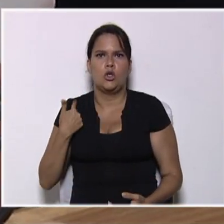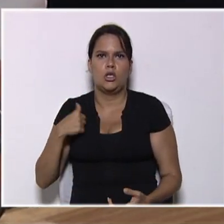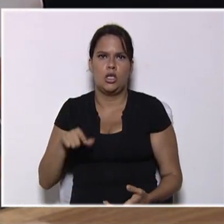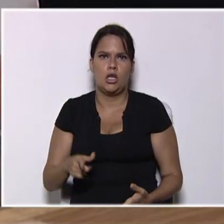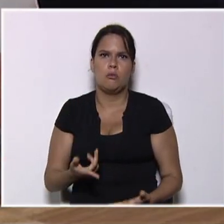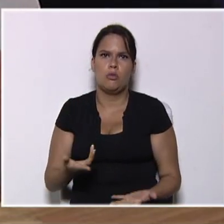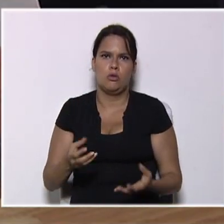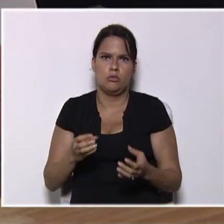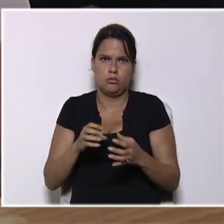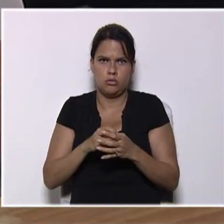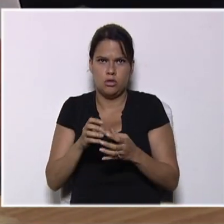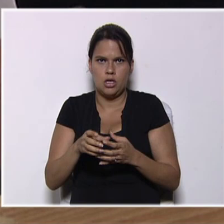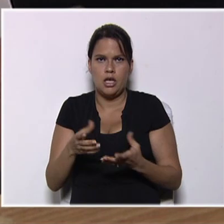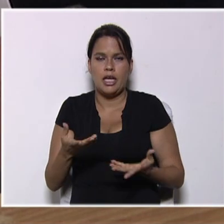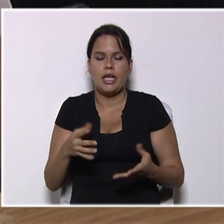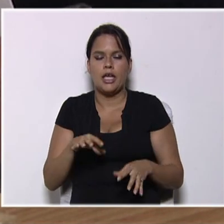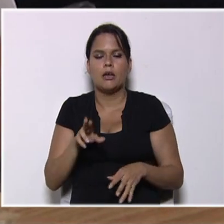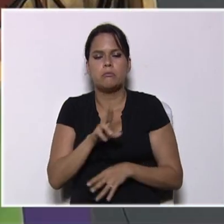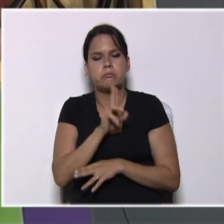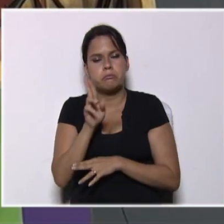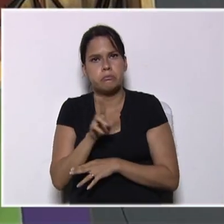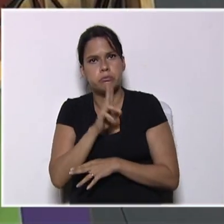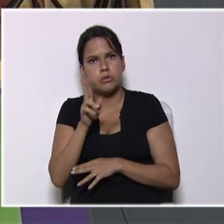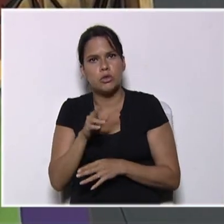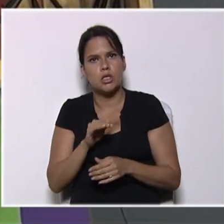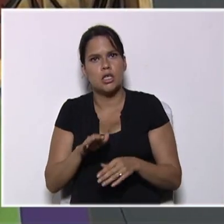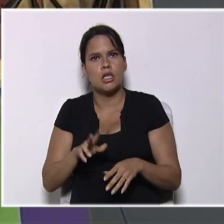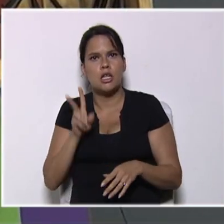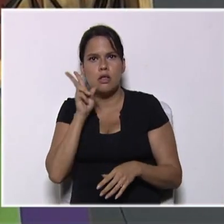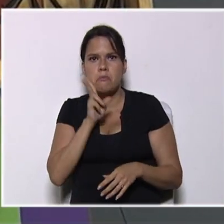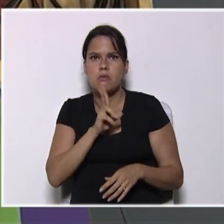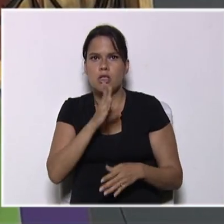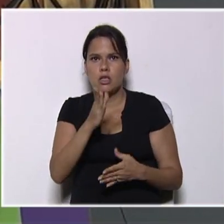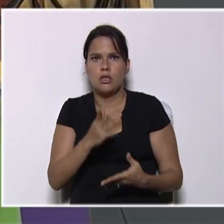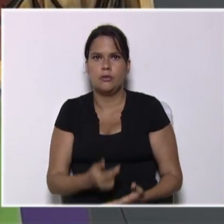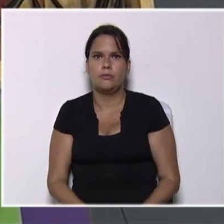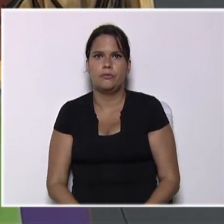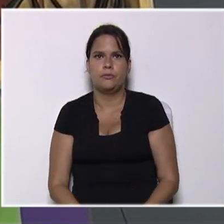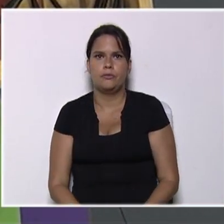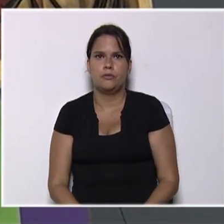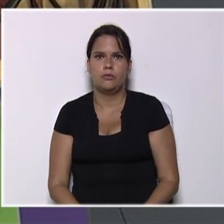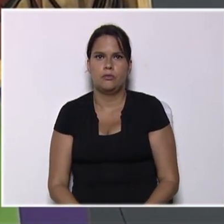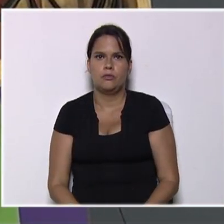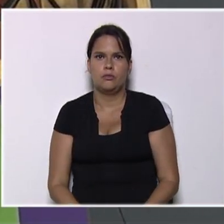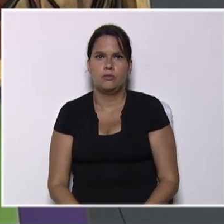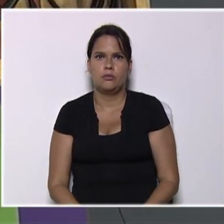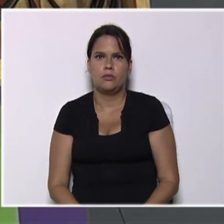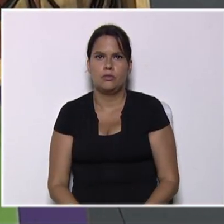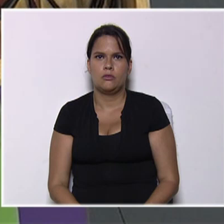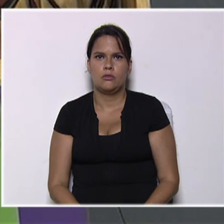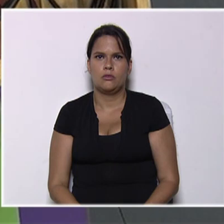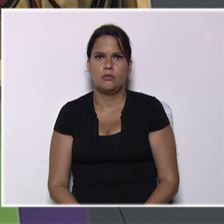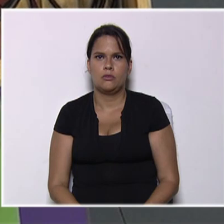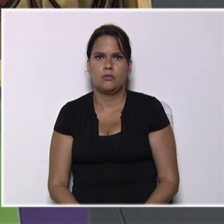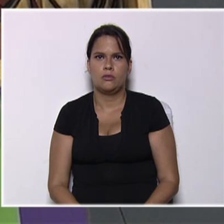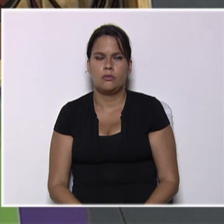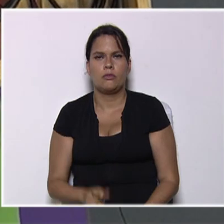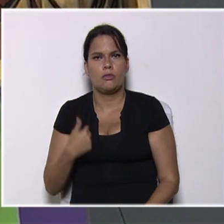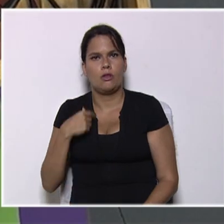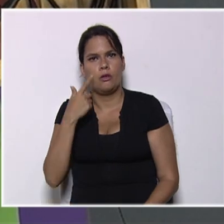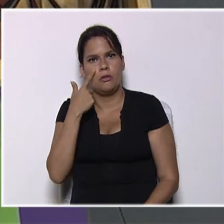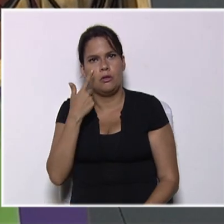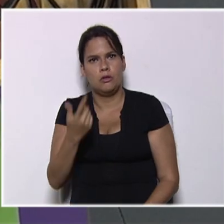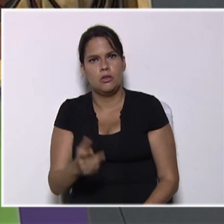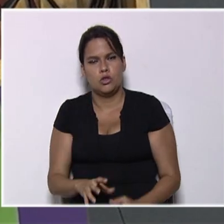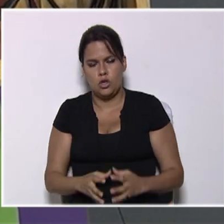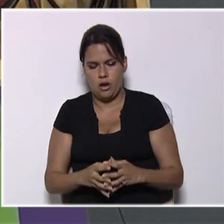algunas piezas, ¿verdad?, que recuperar de ellas, y en ese de recuperar tengo que darle esa intencionalidad de lo que quiero hacer. Fíjense entonces, yo lo